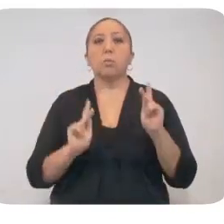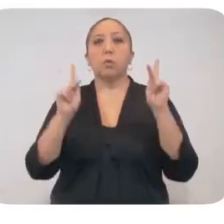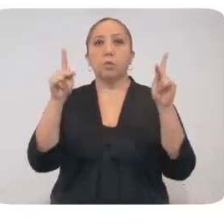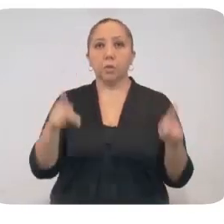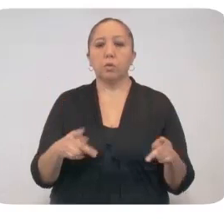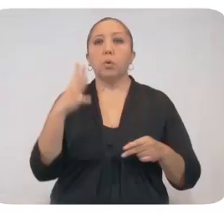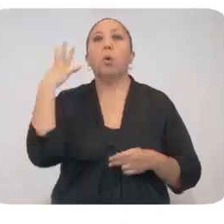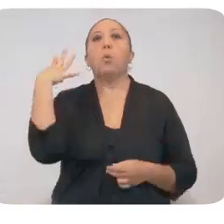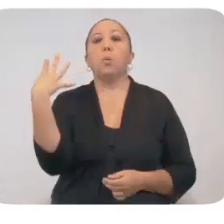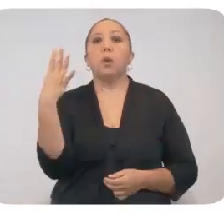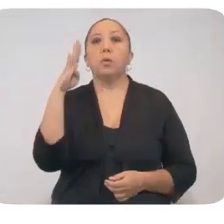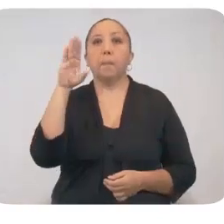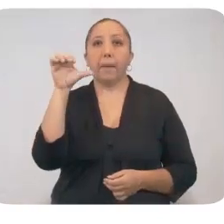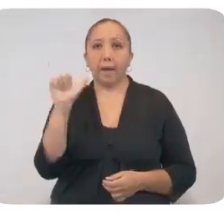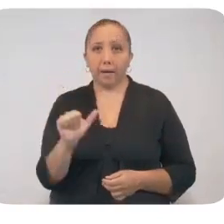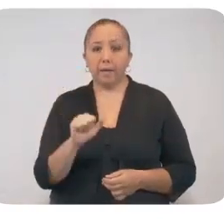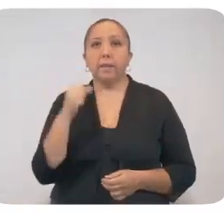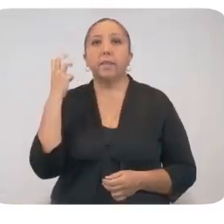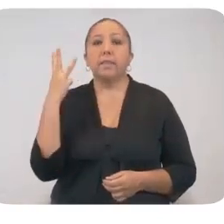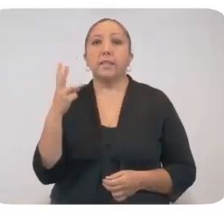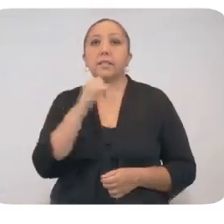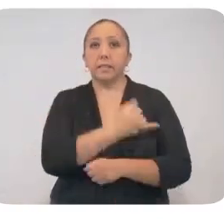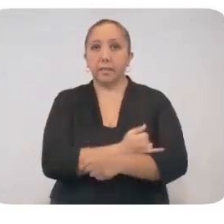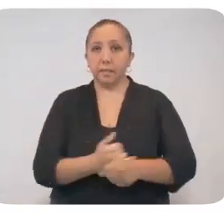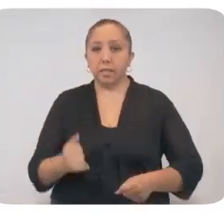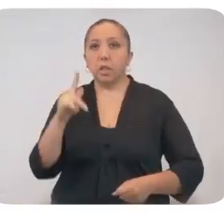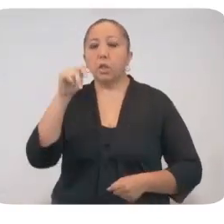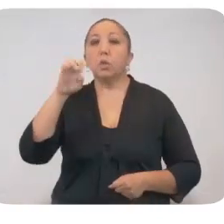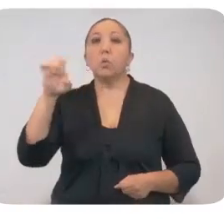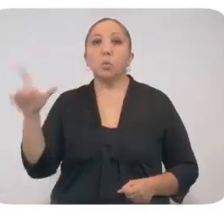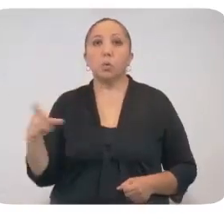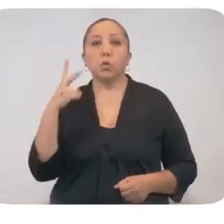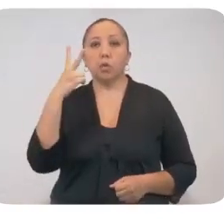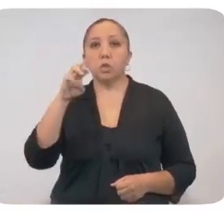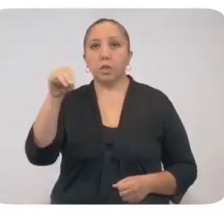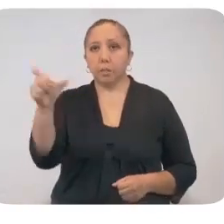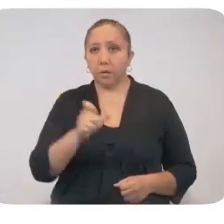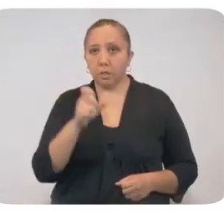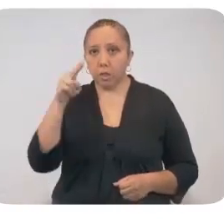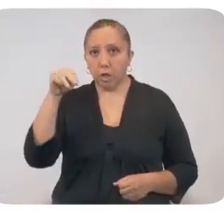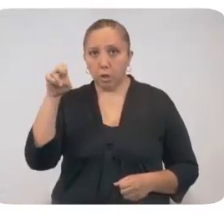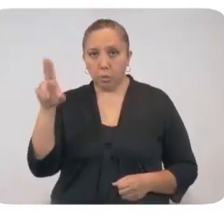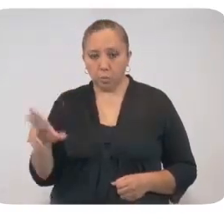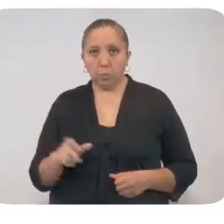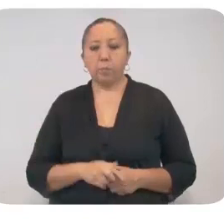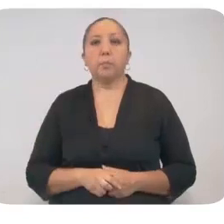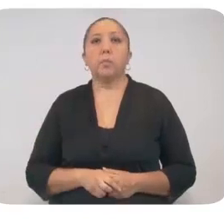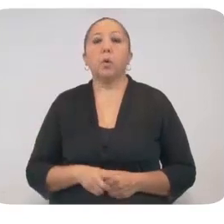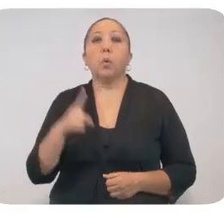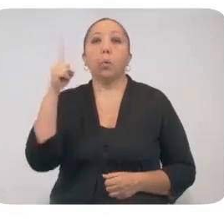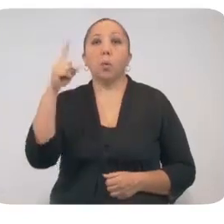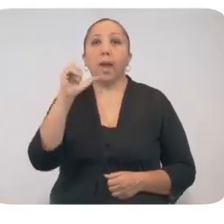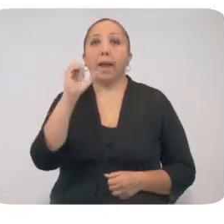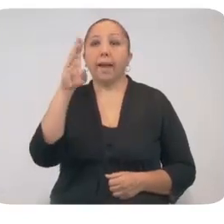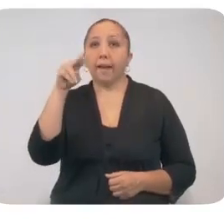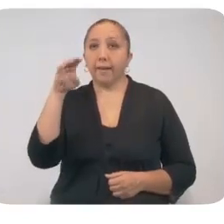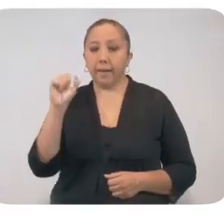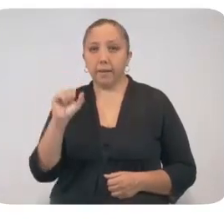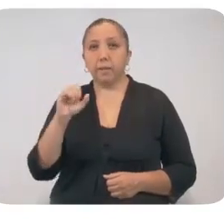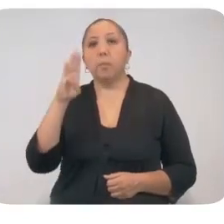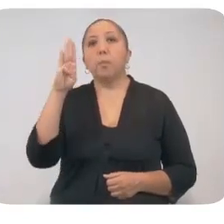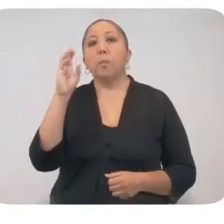Vaca, 3 en Izamal y Ticul, 2 en Maxcanú y Temozón, 1 en Acanqué, Bocobá,